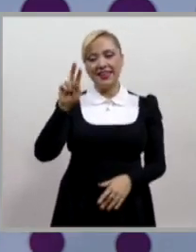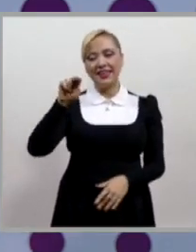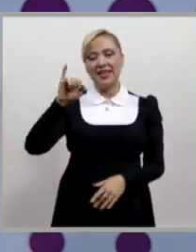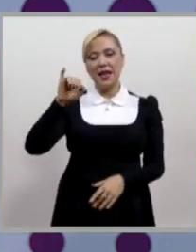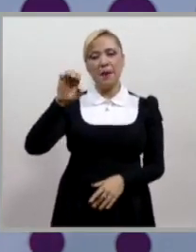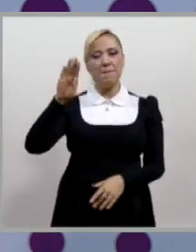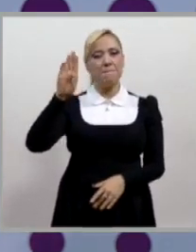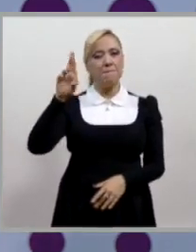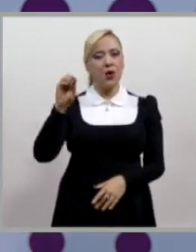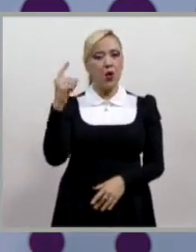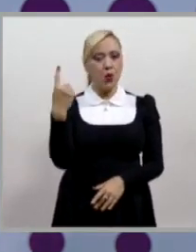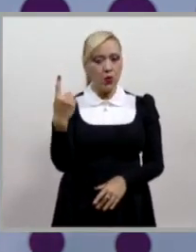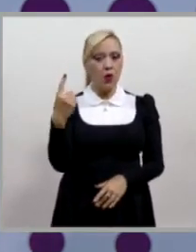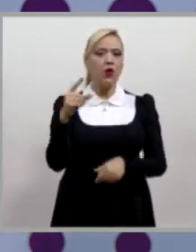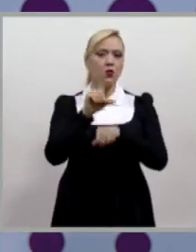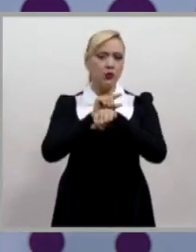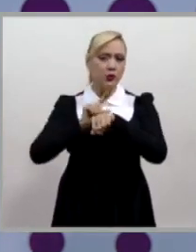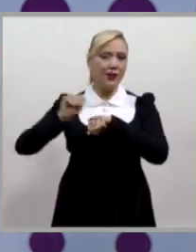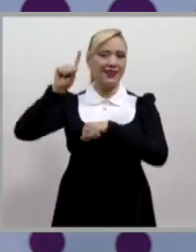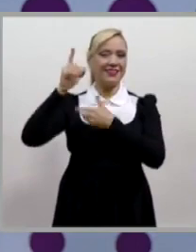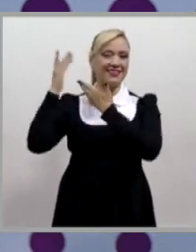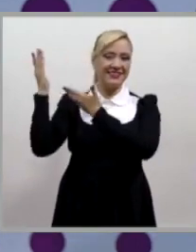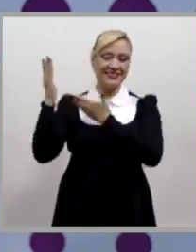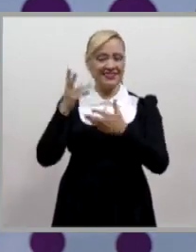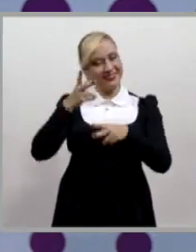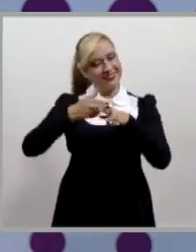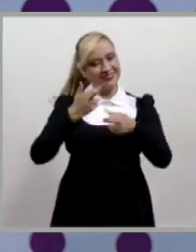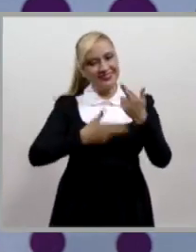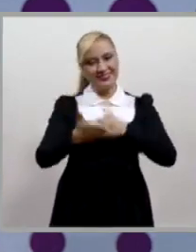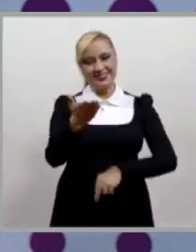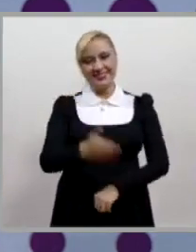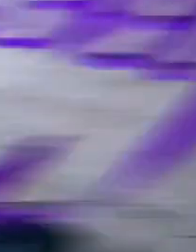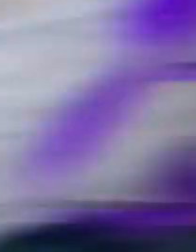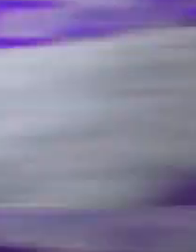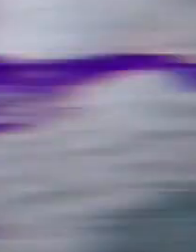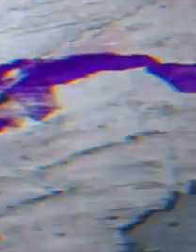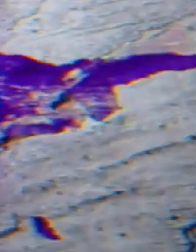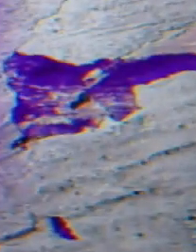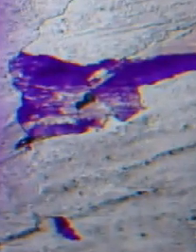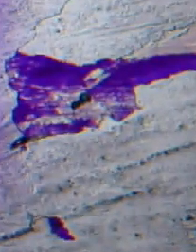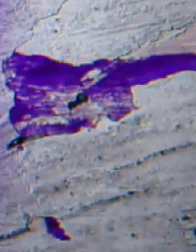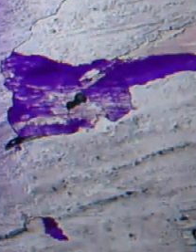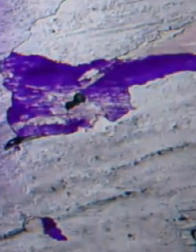Twitter rmiembro1 o a la cuenta de Twitter de Justicia TV. Ya volvemos.